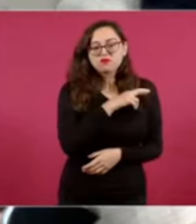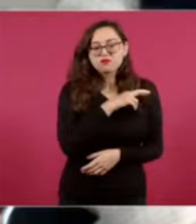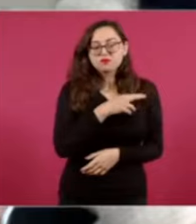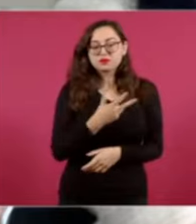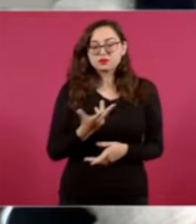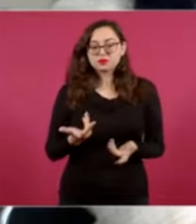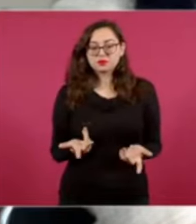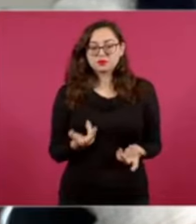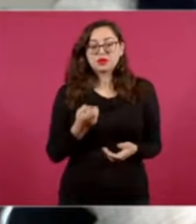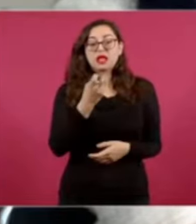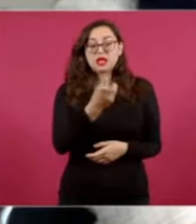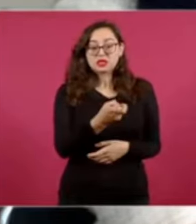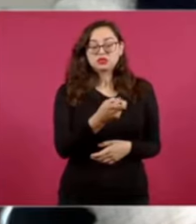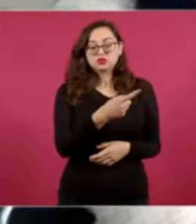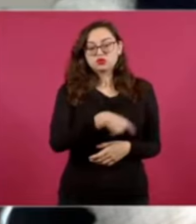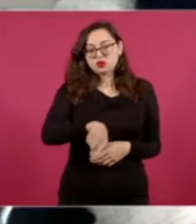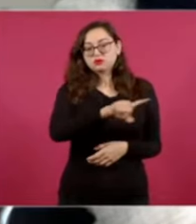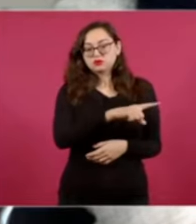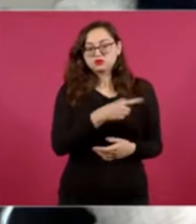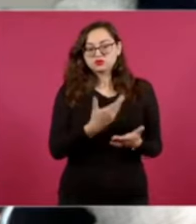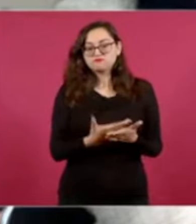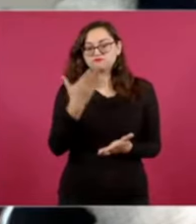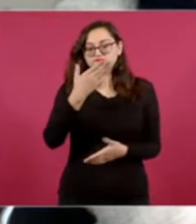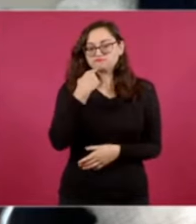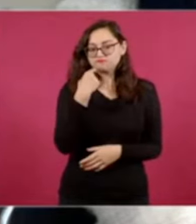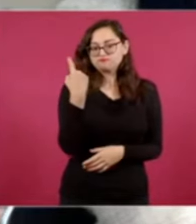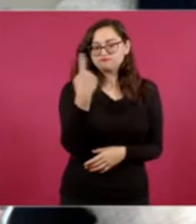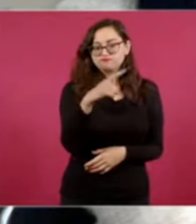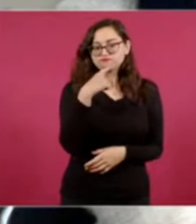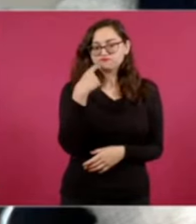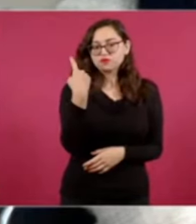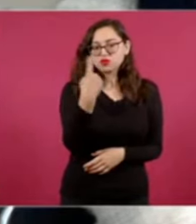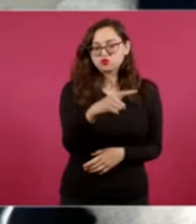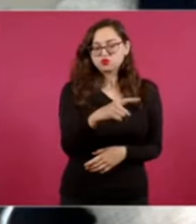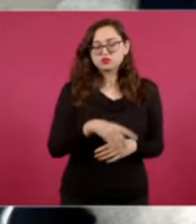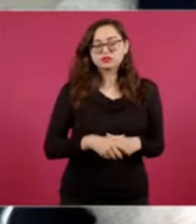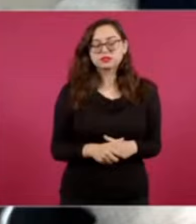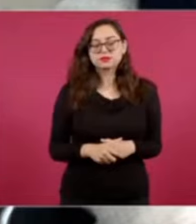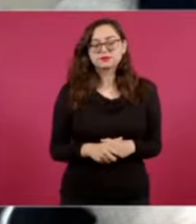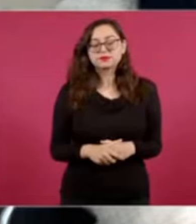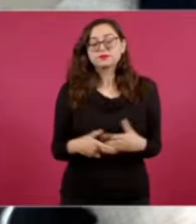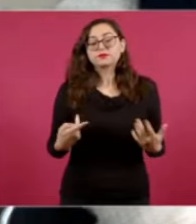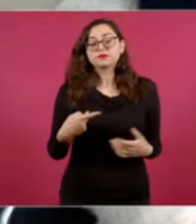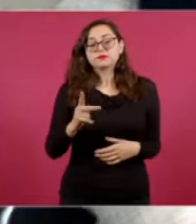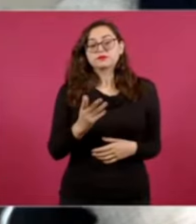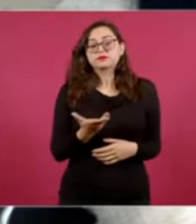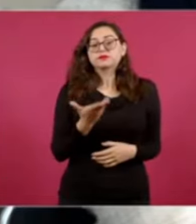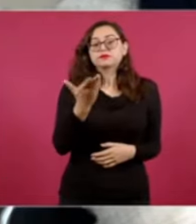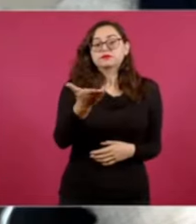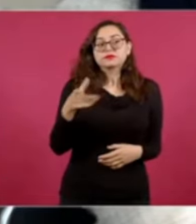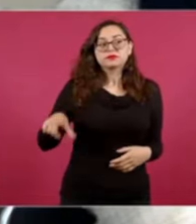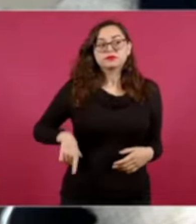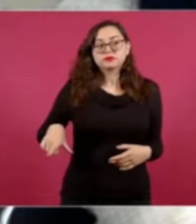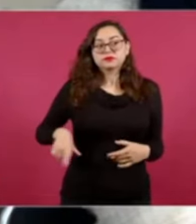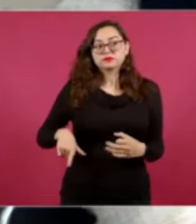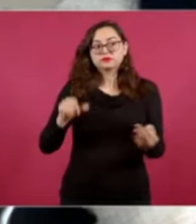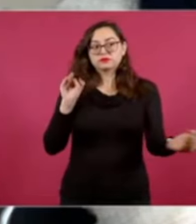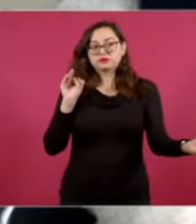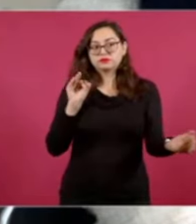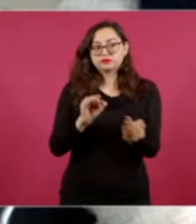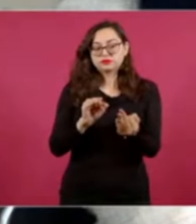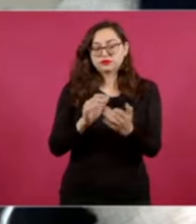están por presentar las denuncias de índole administrativo. Al estar por concluir su gobierno, presidente, tomando en cuenta que algunos